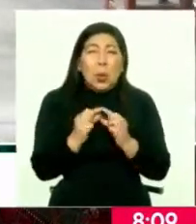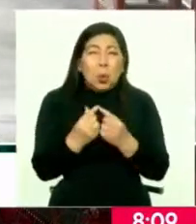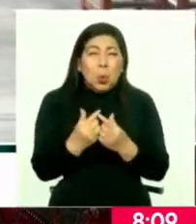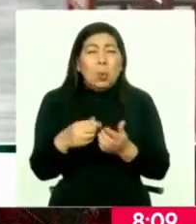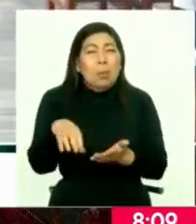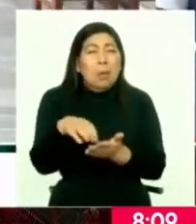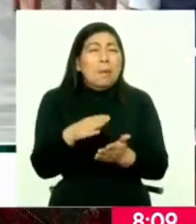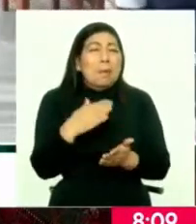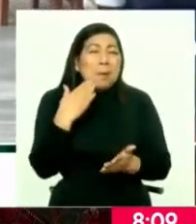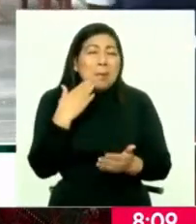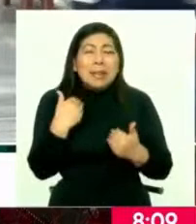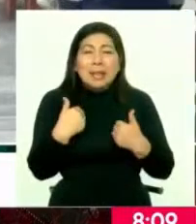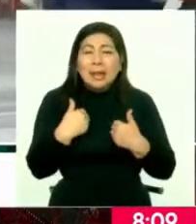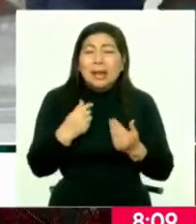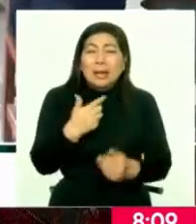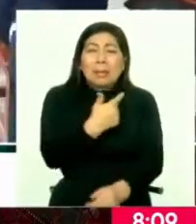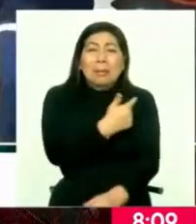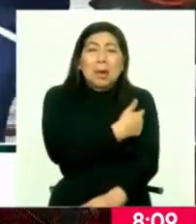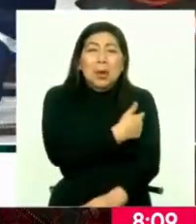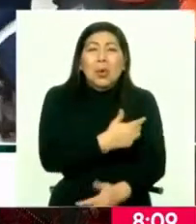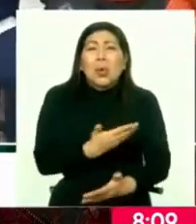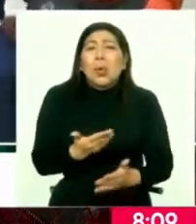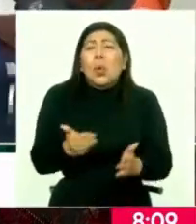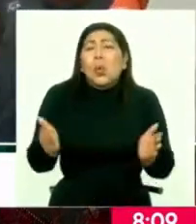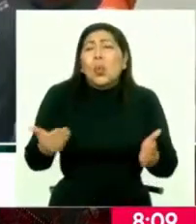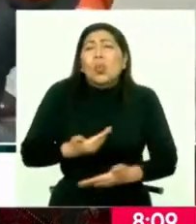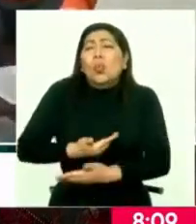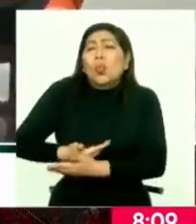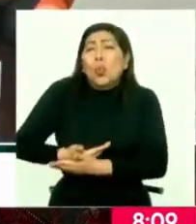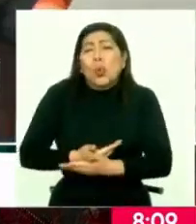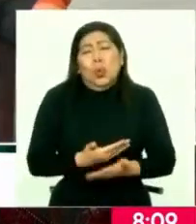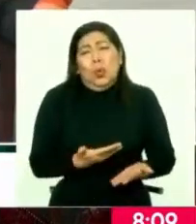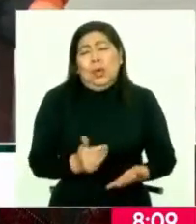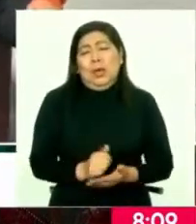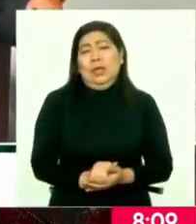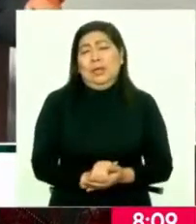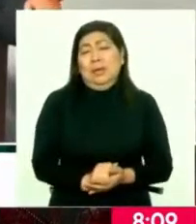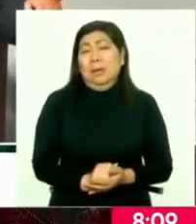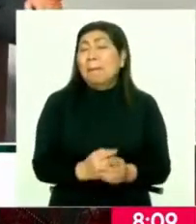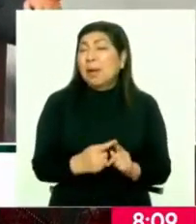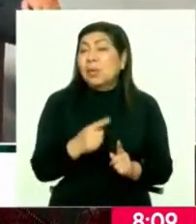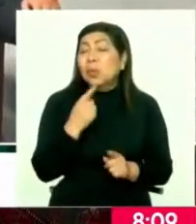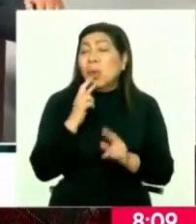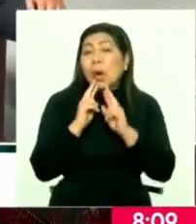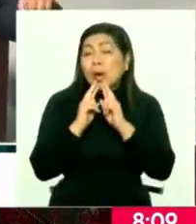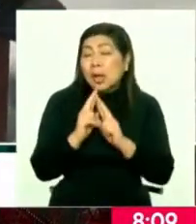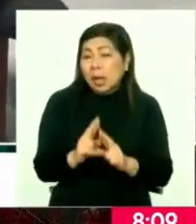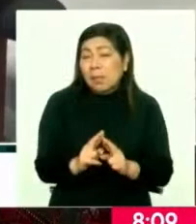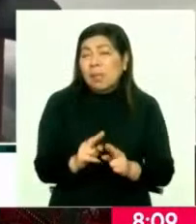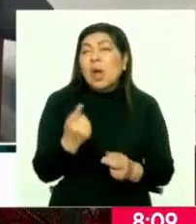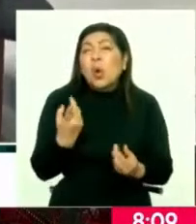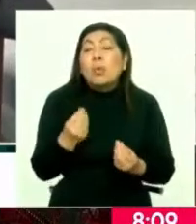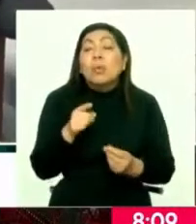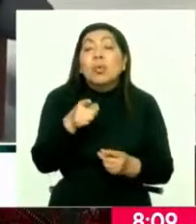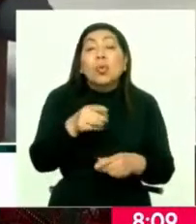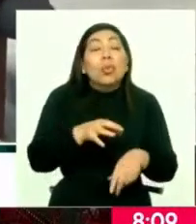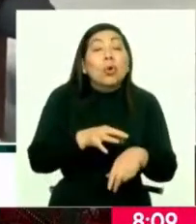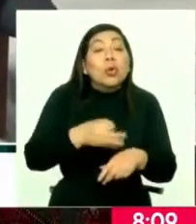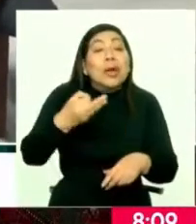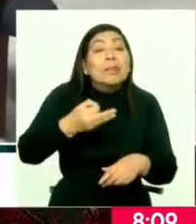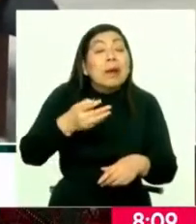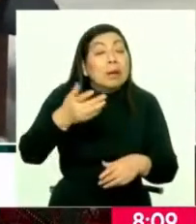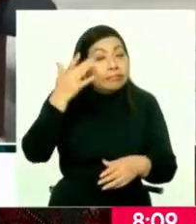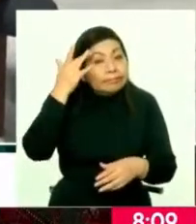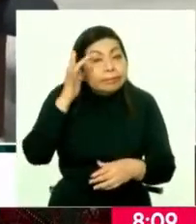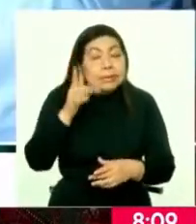grupos de la población respecto de aplicarle la vacuna, sobre todo a los más pequeñitos, los que tienen menos de 1 año. ¿Qué recomendación le daría a usted como especialista, como